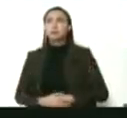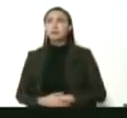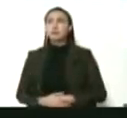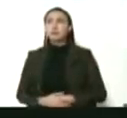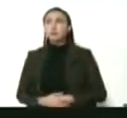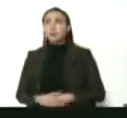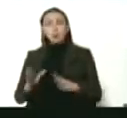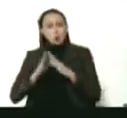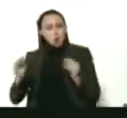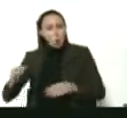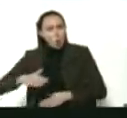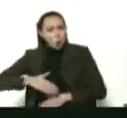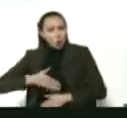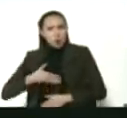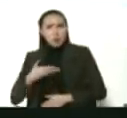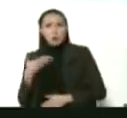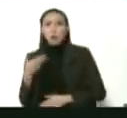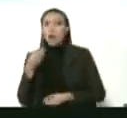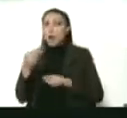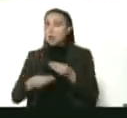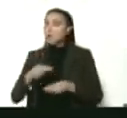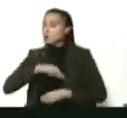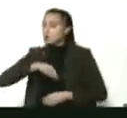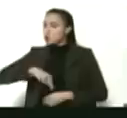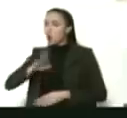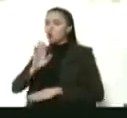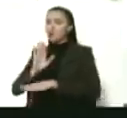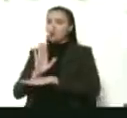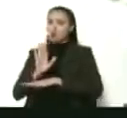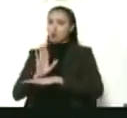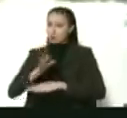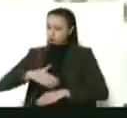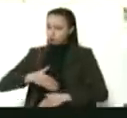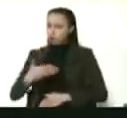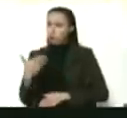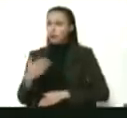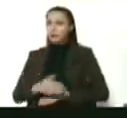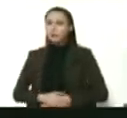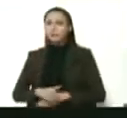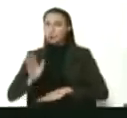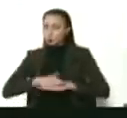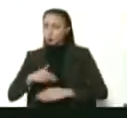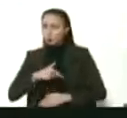Todo se puede si nos cuidamos, todo se puede si nos